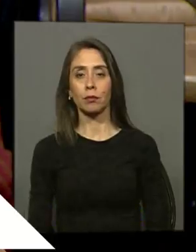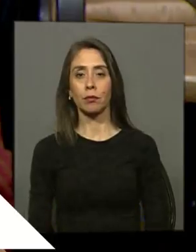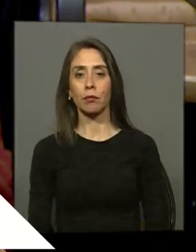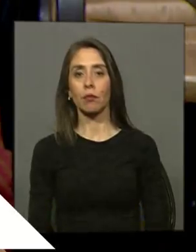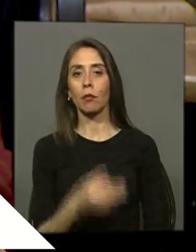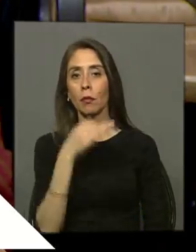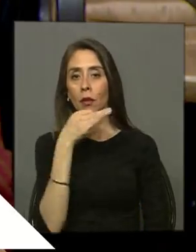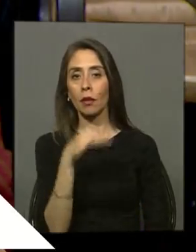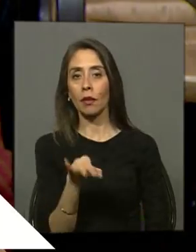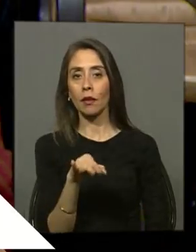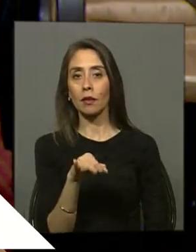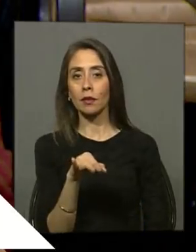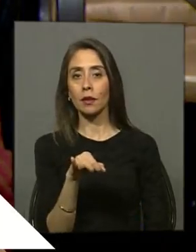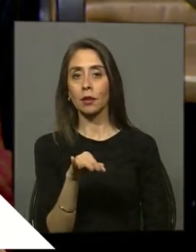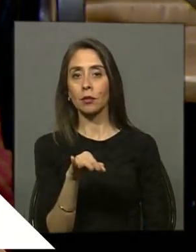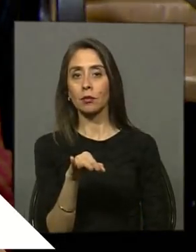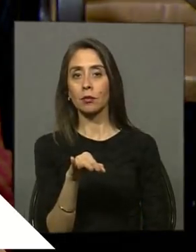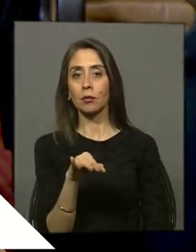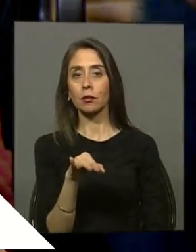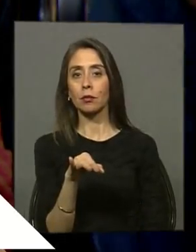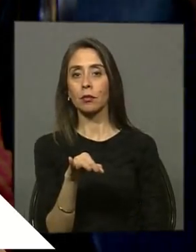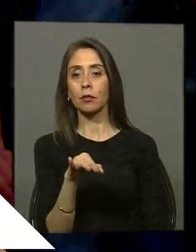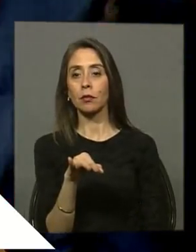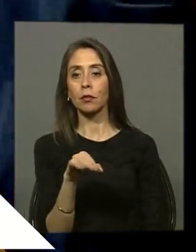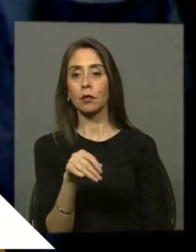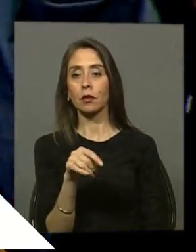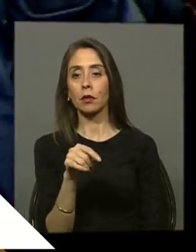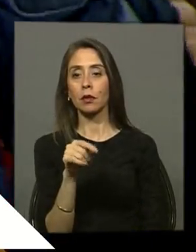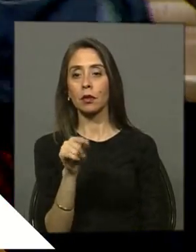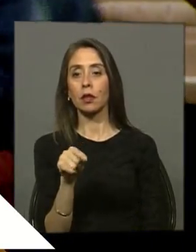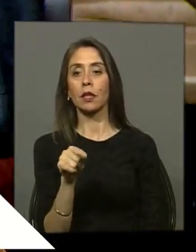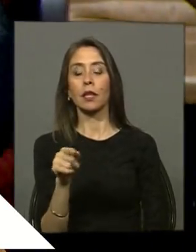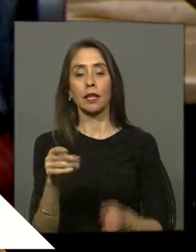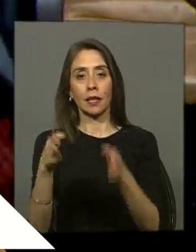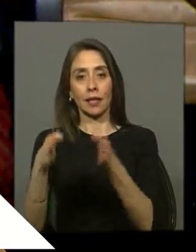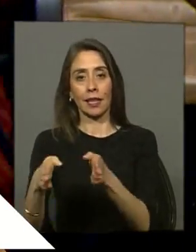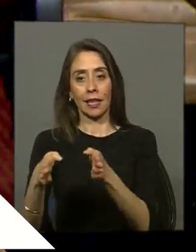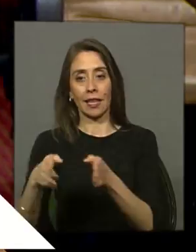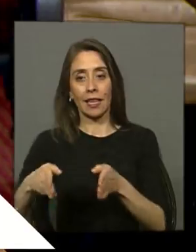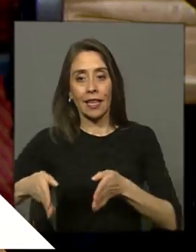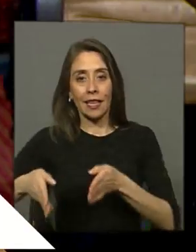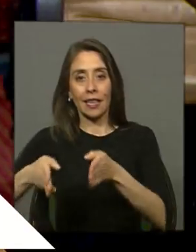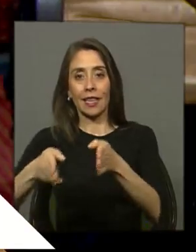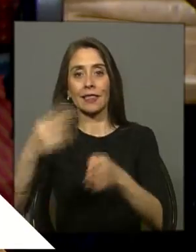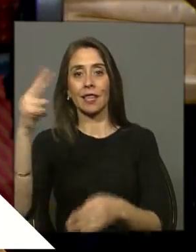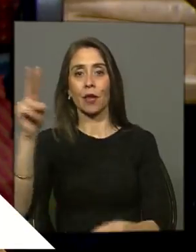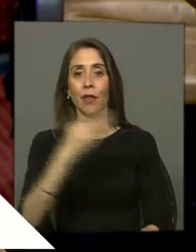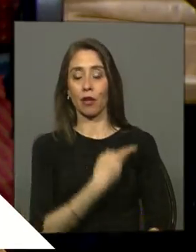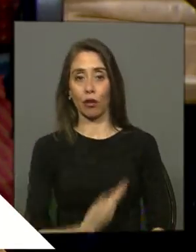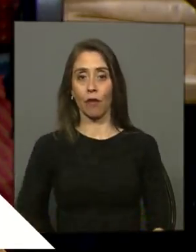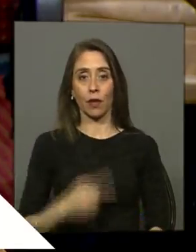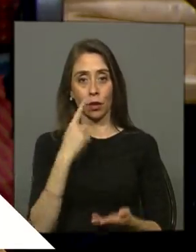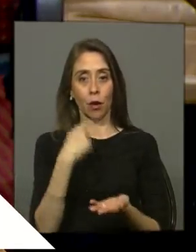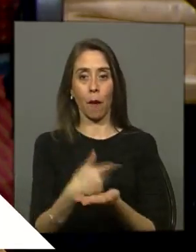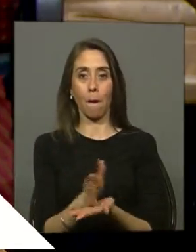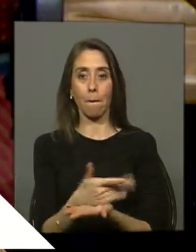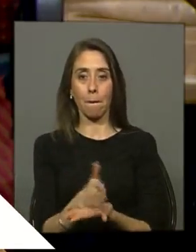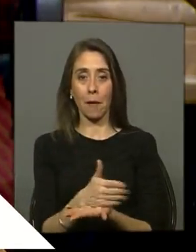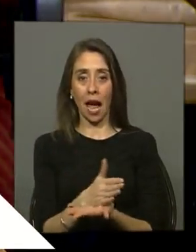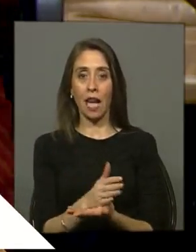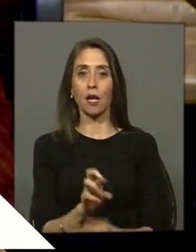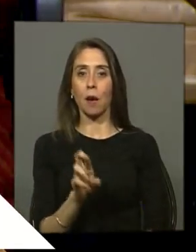aduciendo que corresponde a una franca fiscal en circunstancia que si realizamos el instrumento de planificación territorial